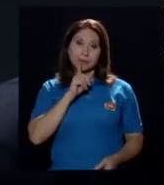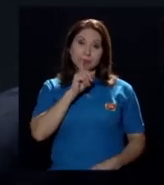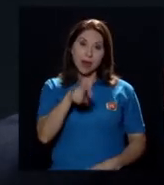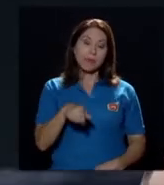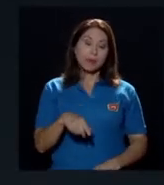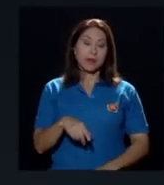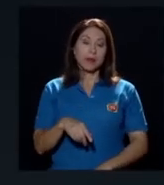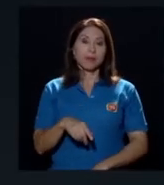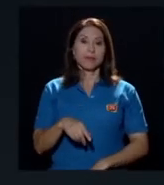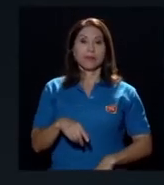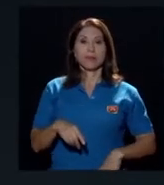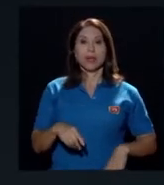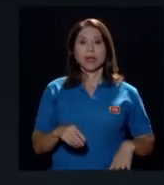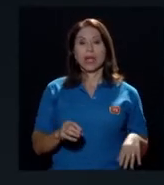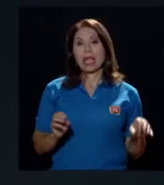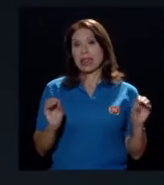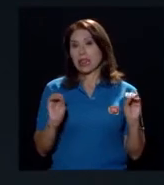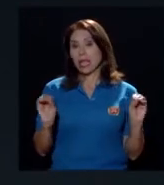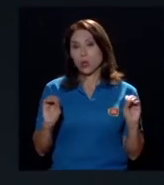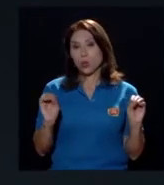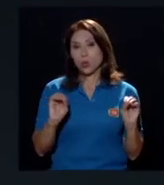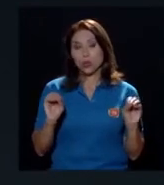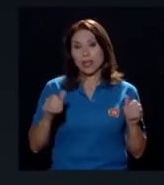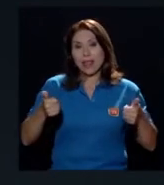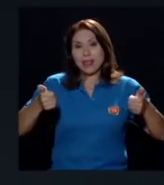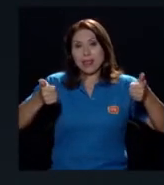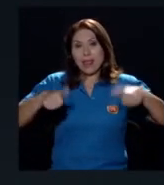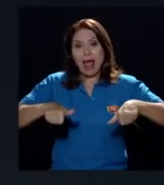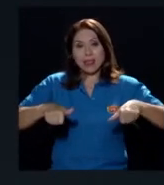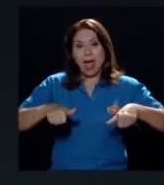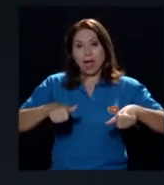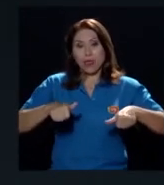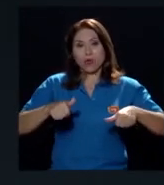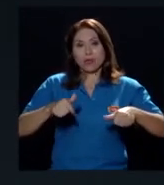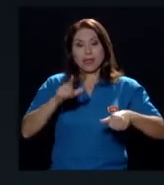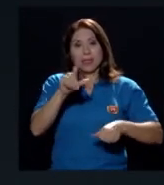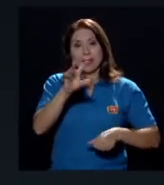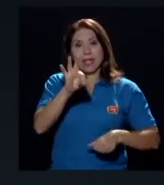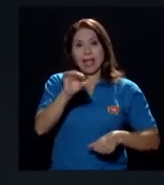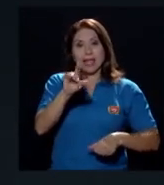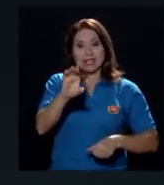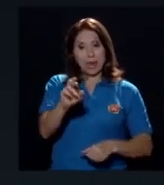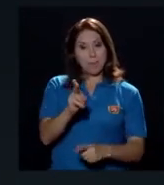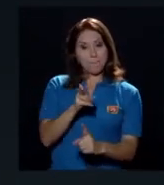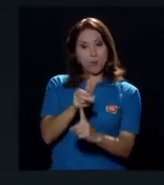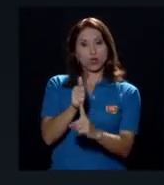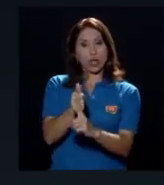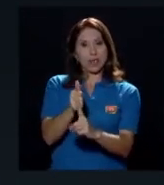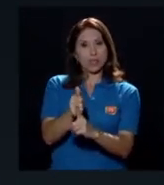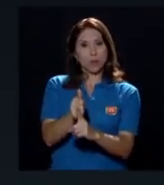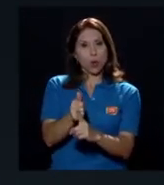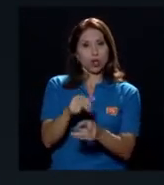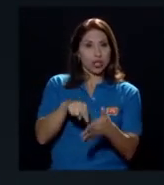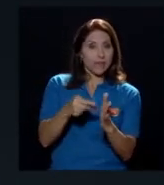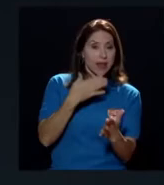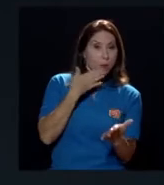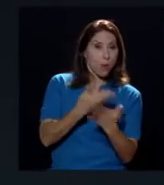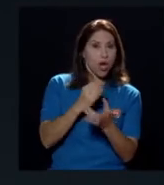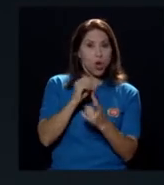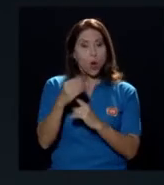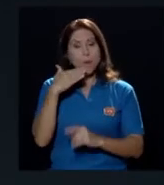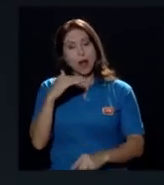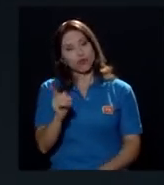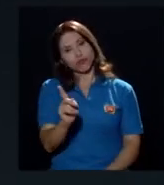realmente ningún tratado es per se bueno o malo, excepto que abre